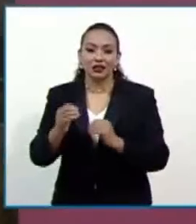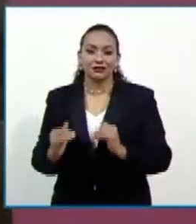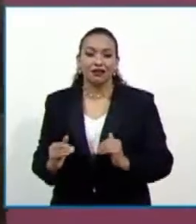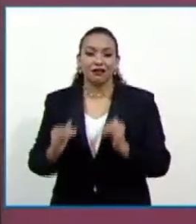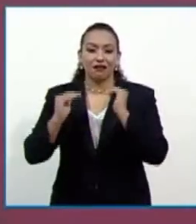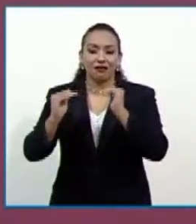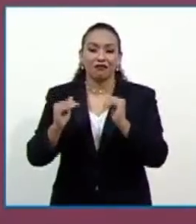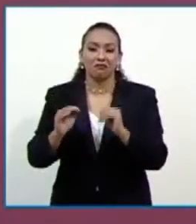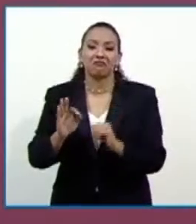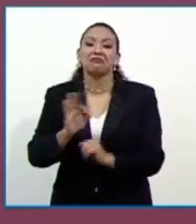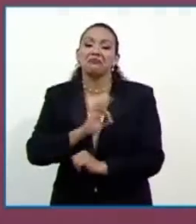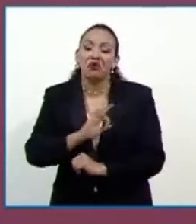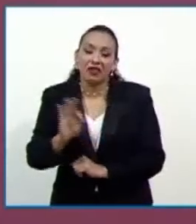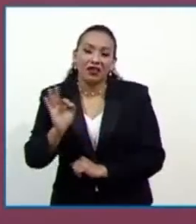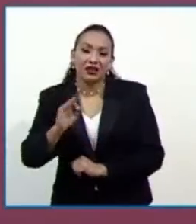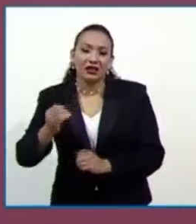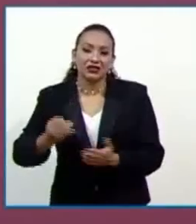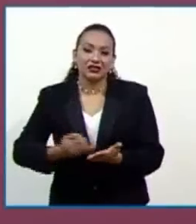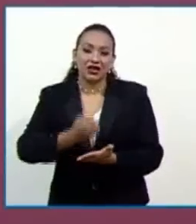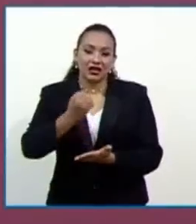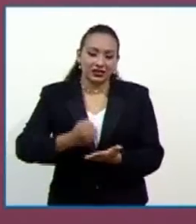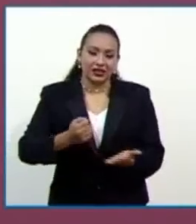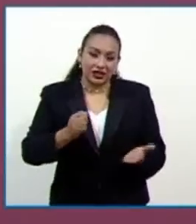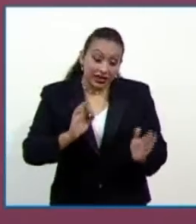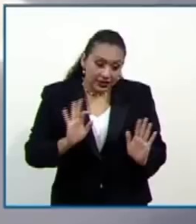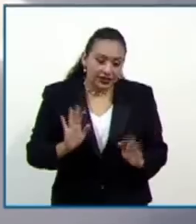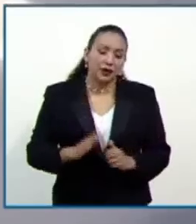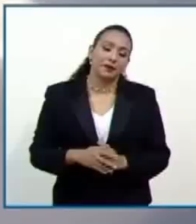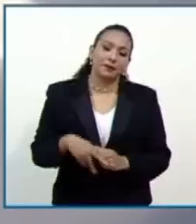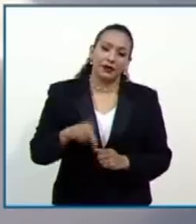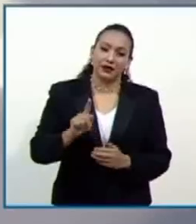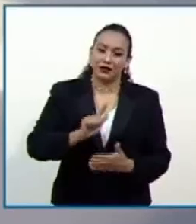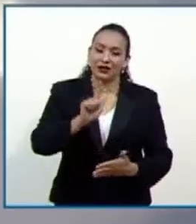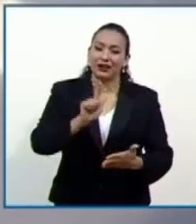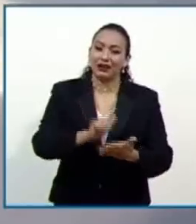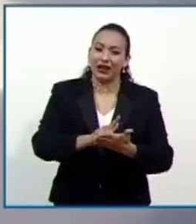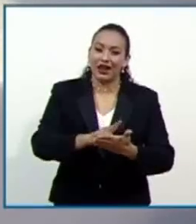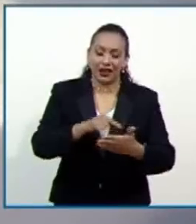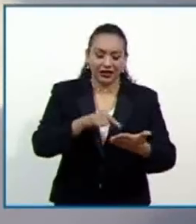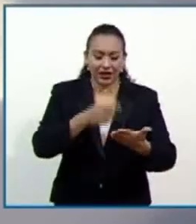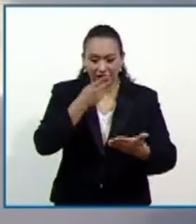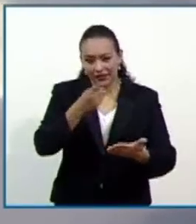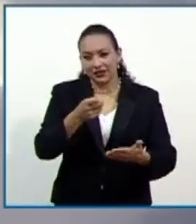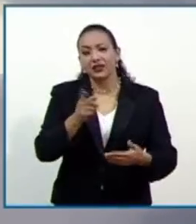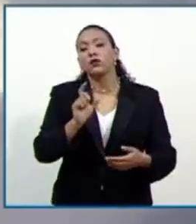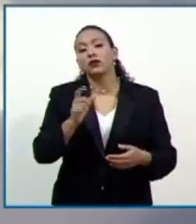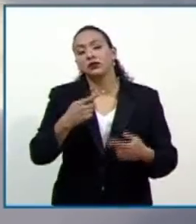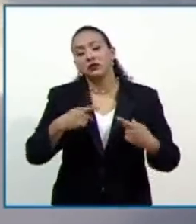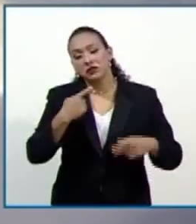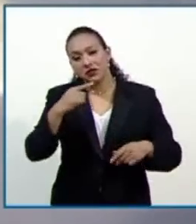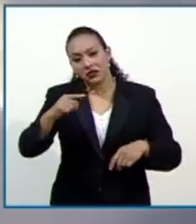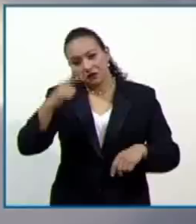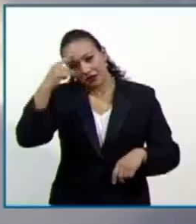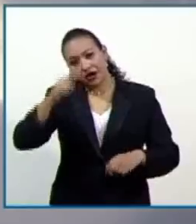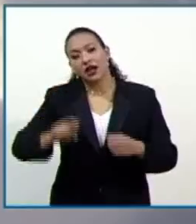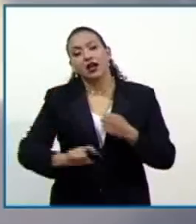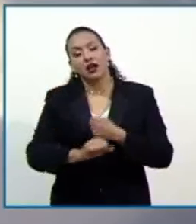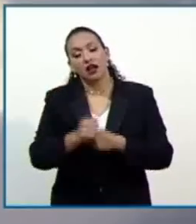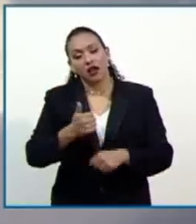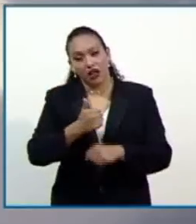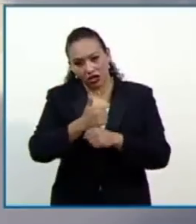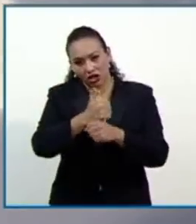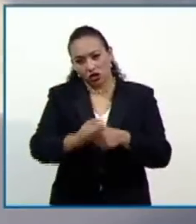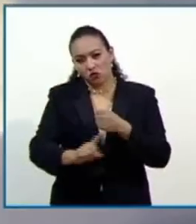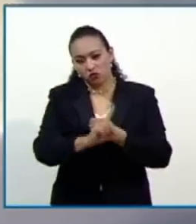pueda dictar una sentencia de fondo en el asunto reclamado, ya que la Ley de Medios de Impugnación establece que los actos y resoluciones